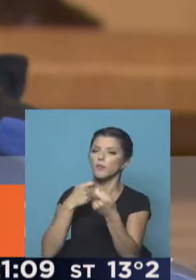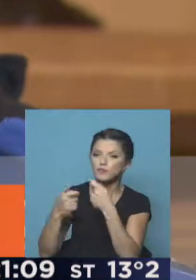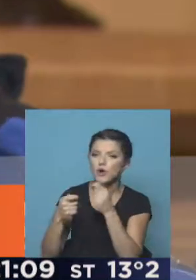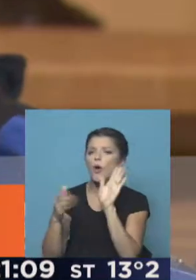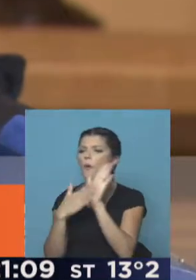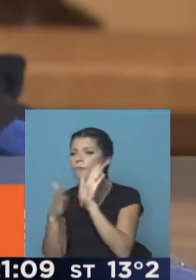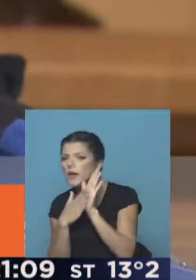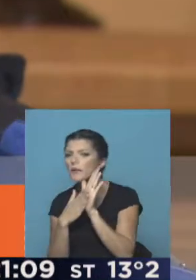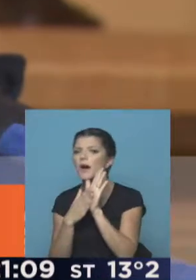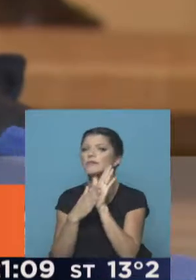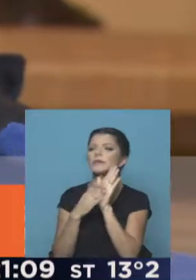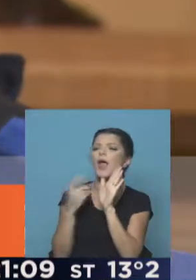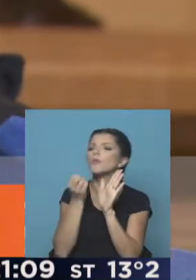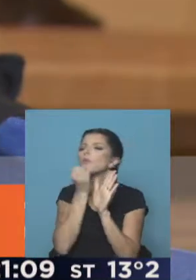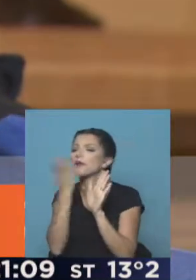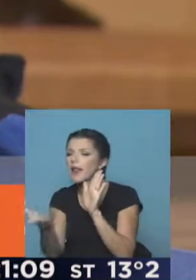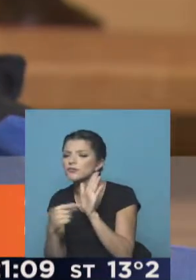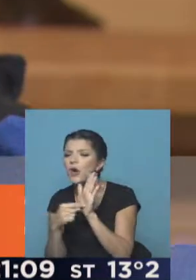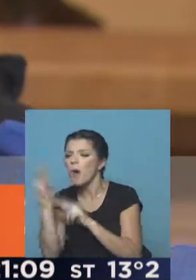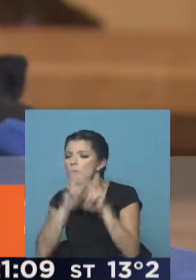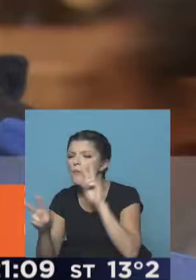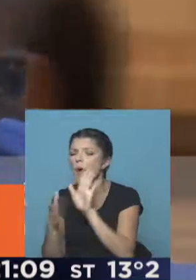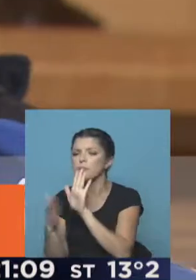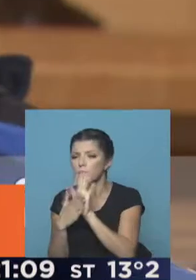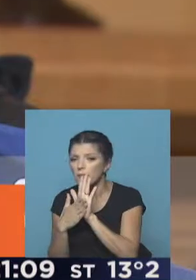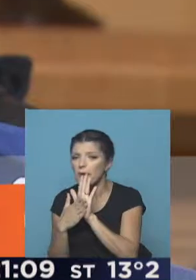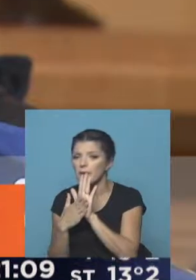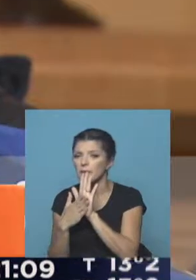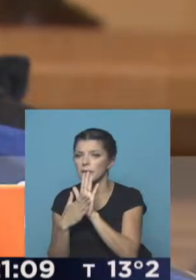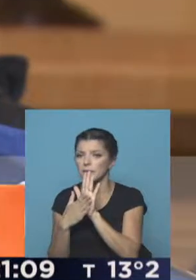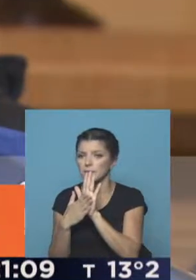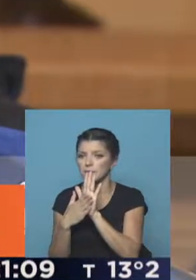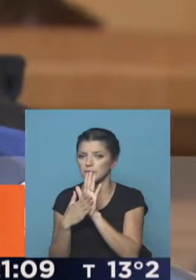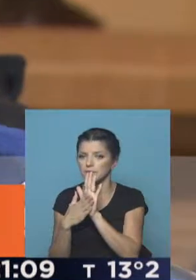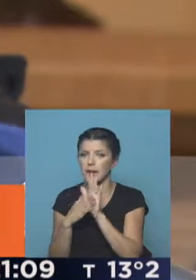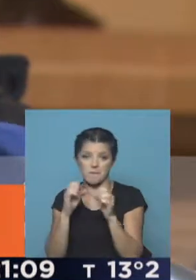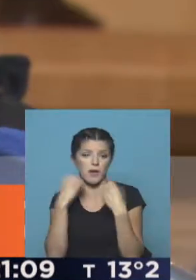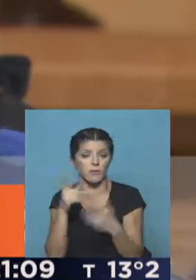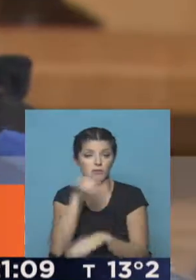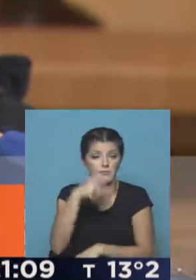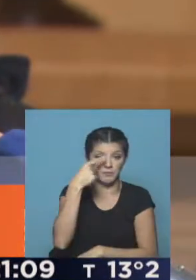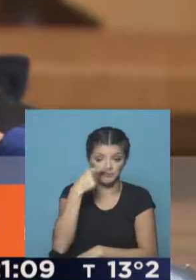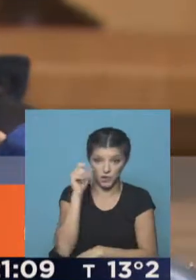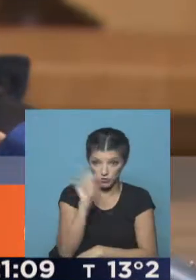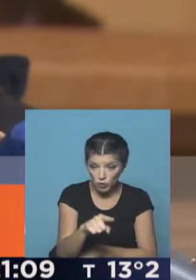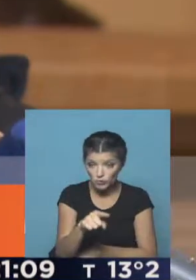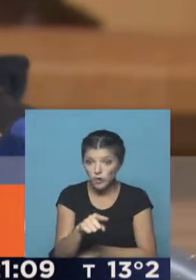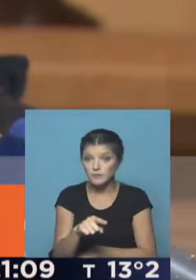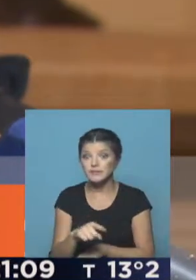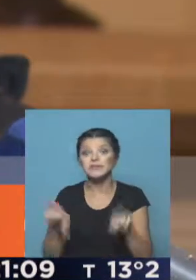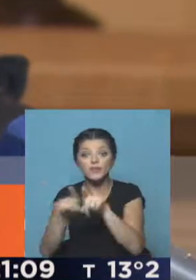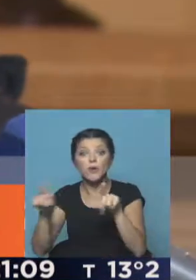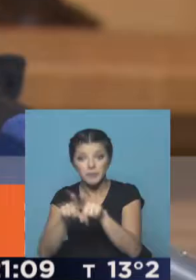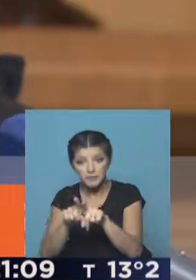filtran testimonios, buscan las evidencias que mejor, digamos, que mejor convengan a los intereses del oficialismo, y ese